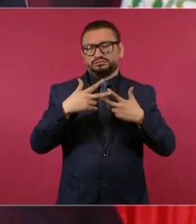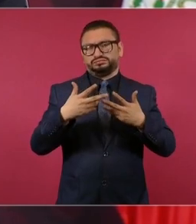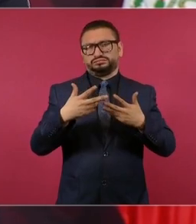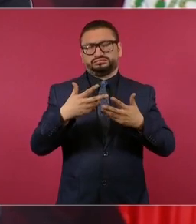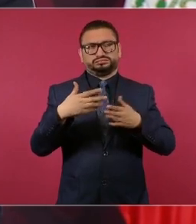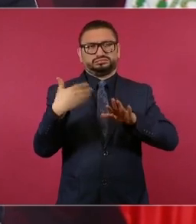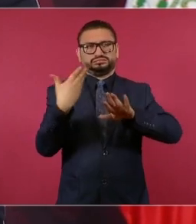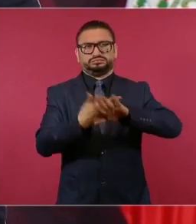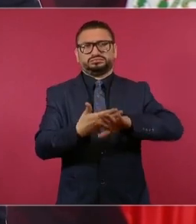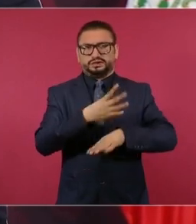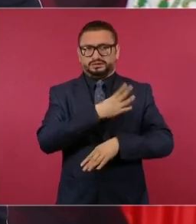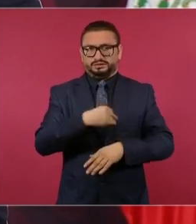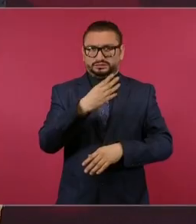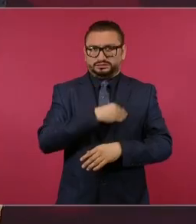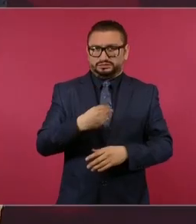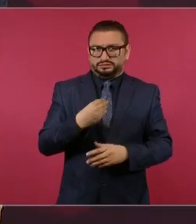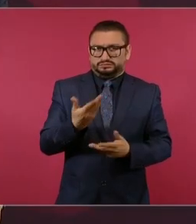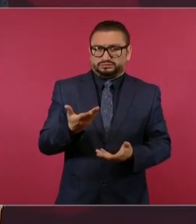a un hijo